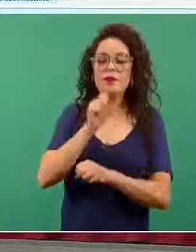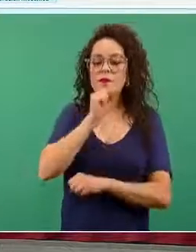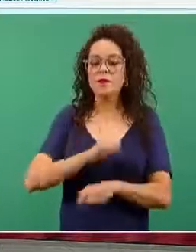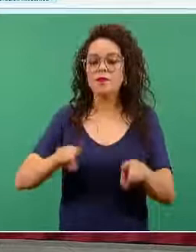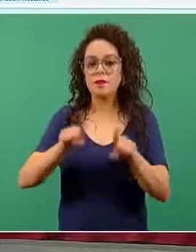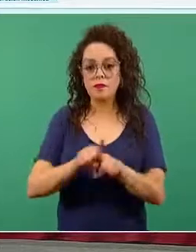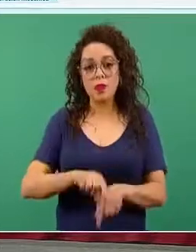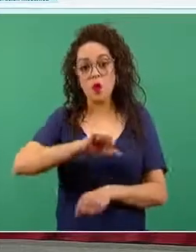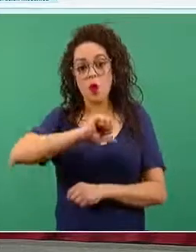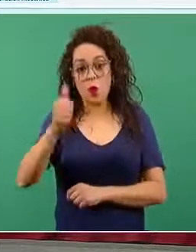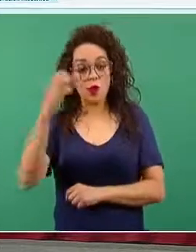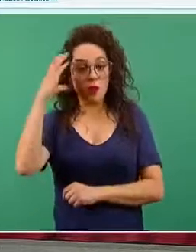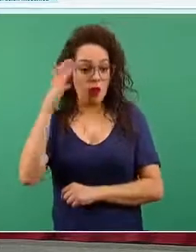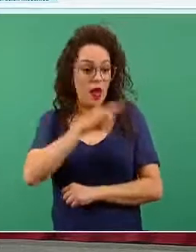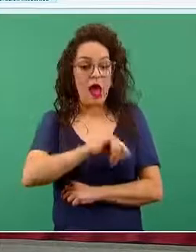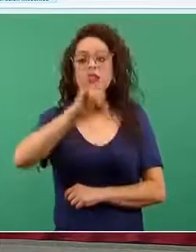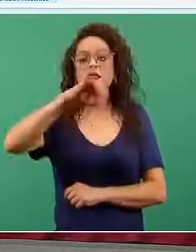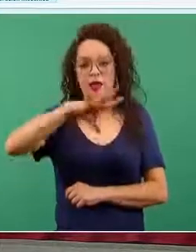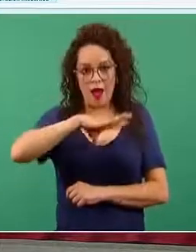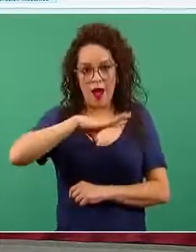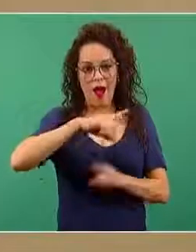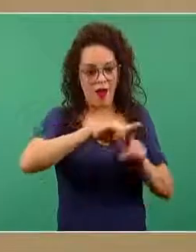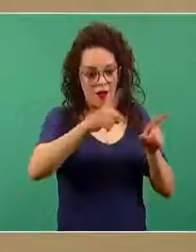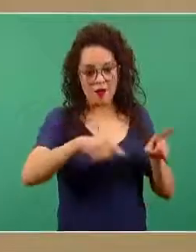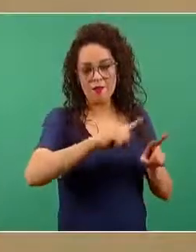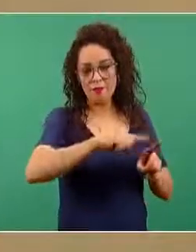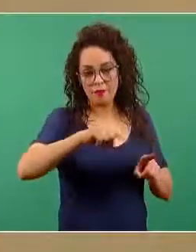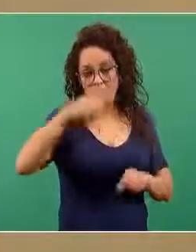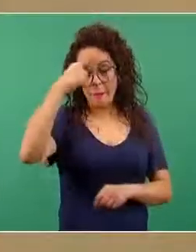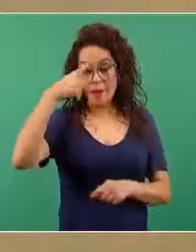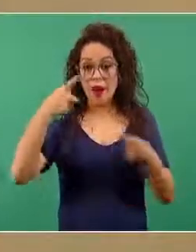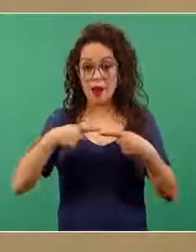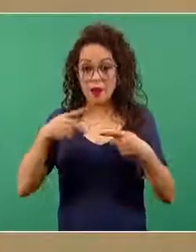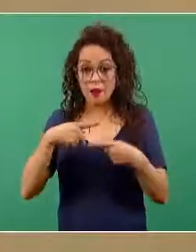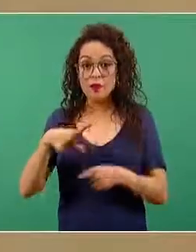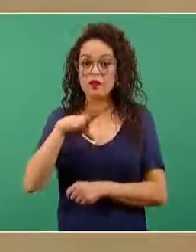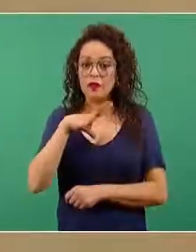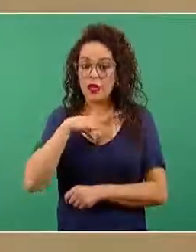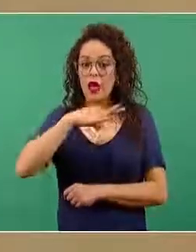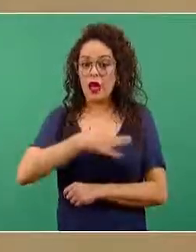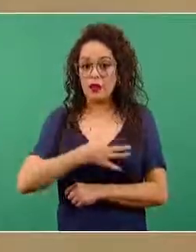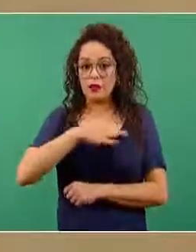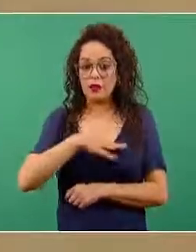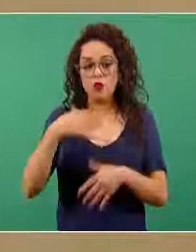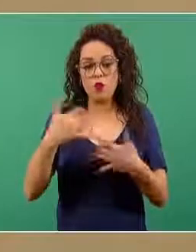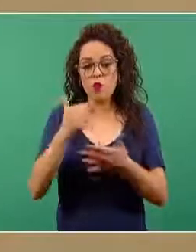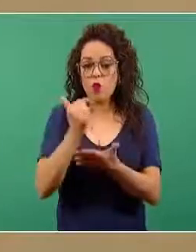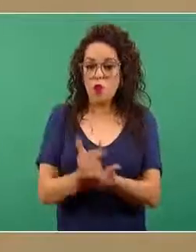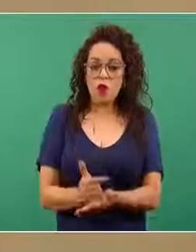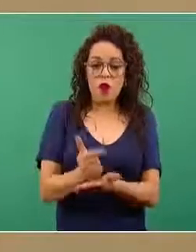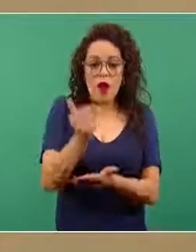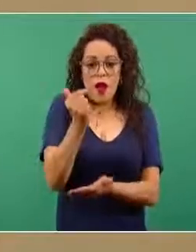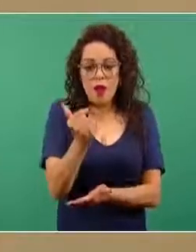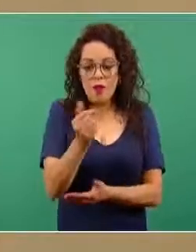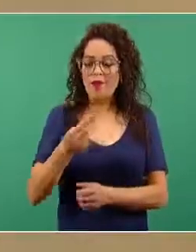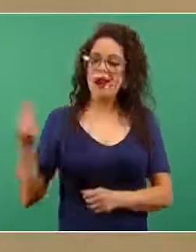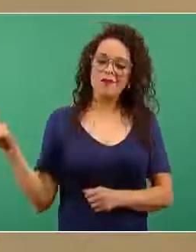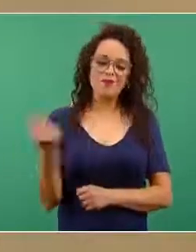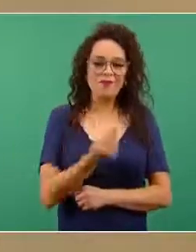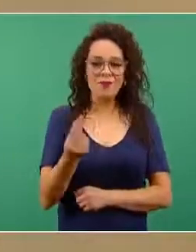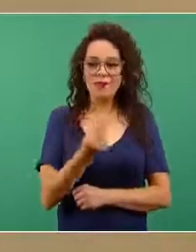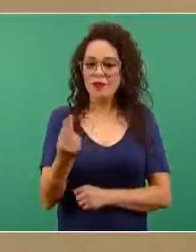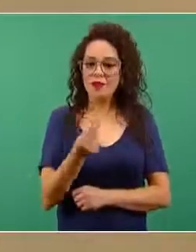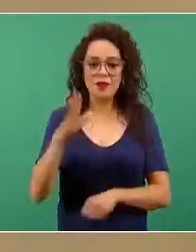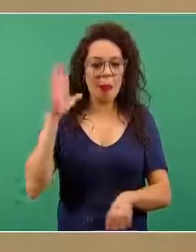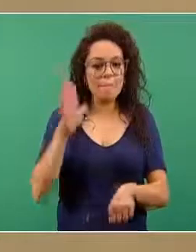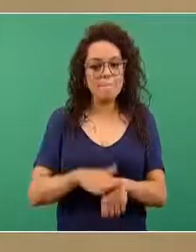cuentan con un respirador mecánico para aquellas personas que tienen una infección respiratoria aguda grave y que requirieron de